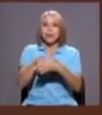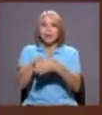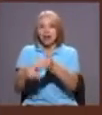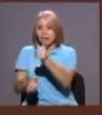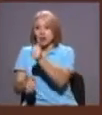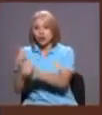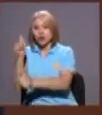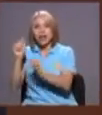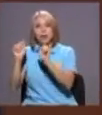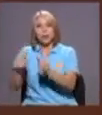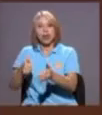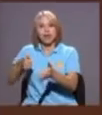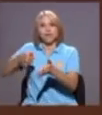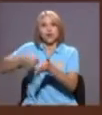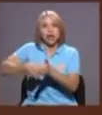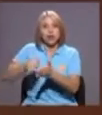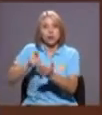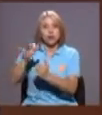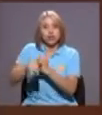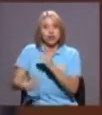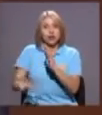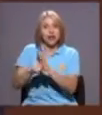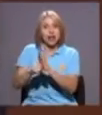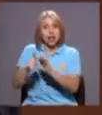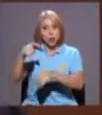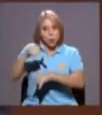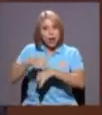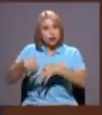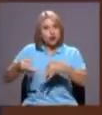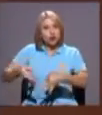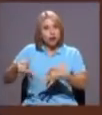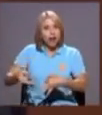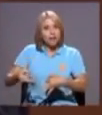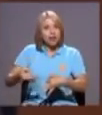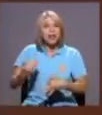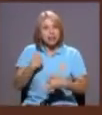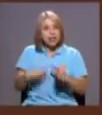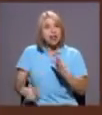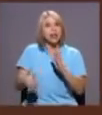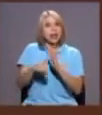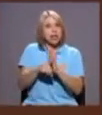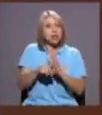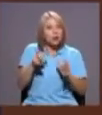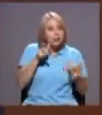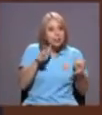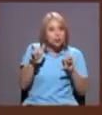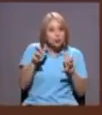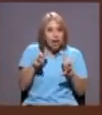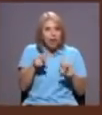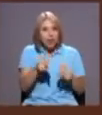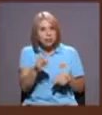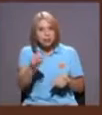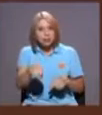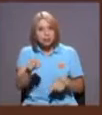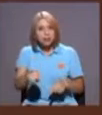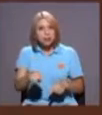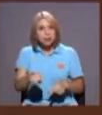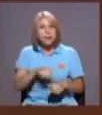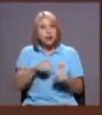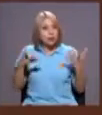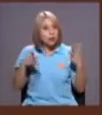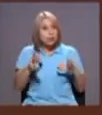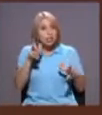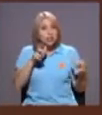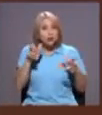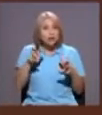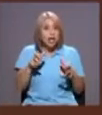ley en un plazo razonable. Tiene derecho a que ser escuchada, a que se escuchen sus argumentos, pero ya una vez que se escucharon,